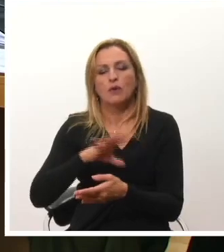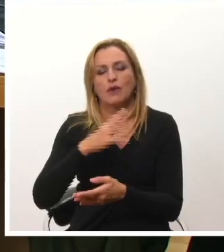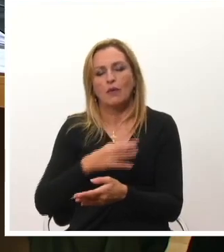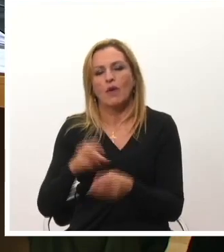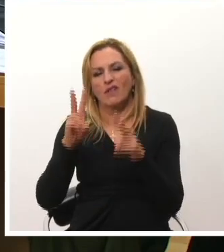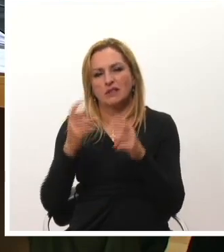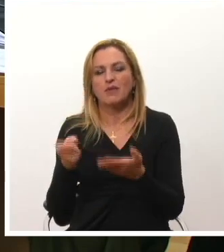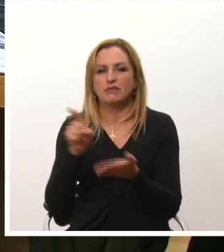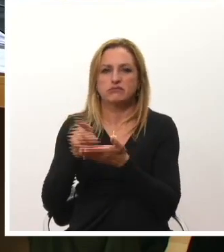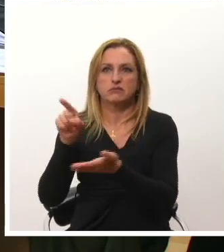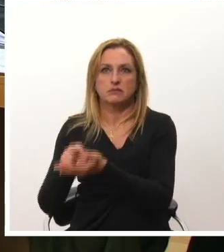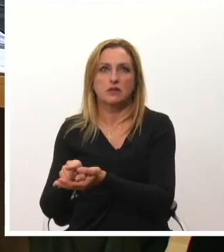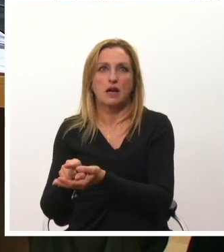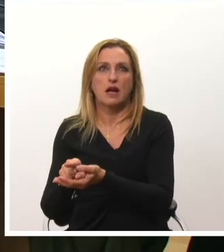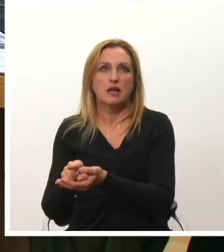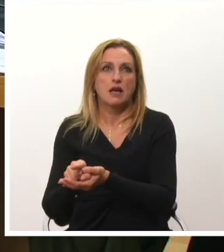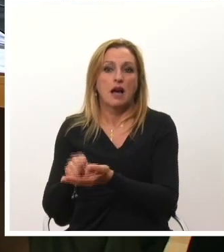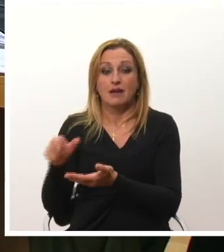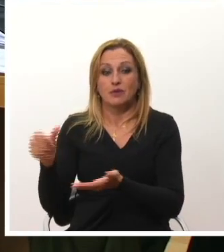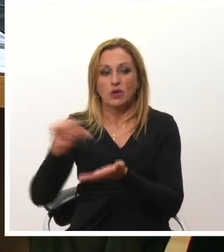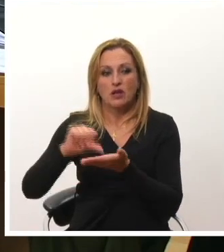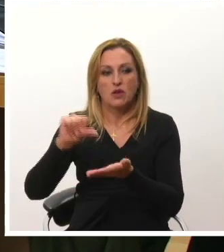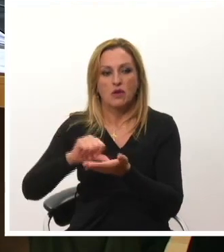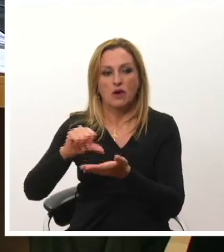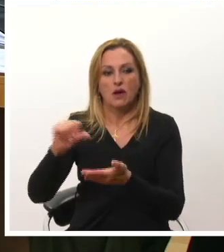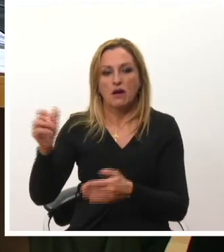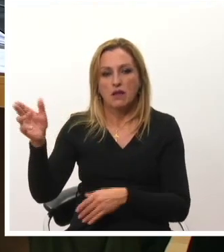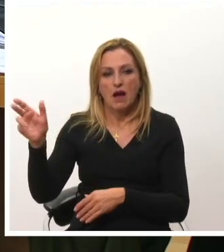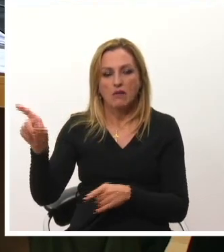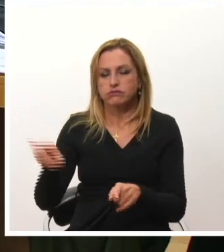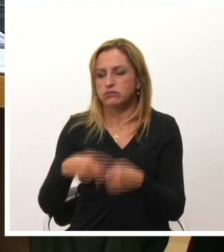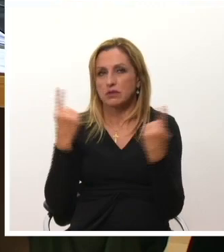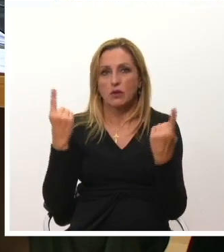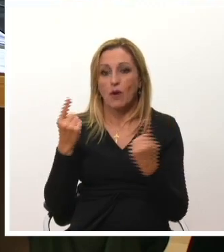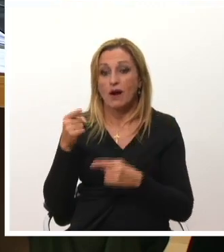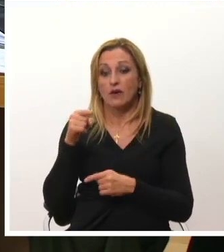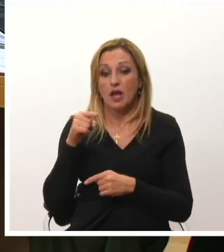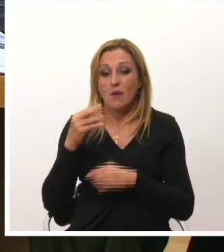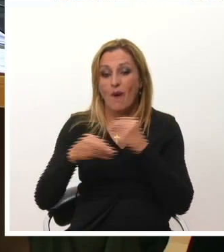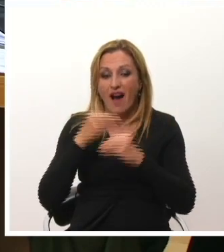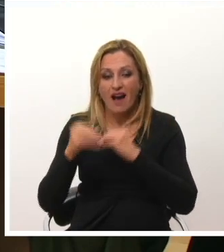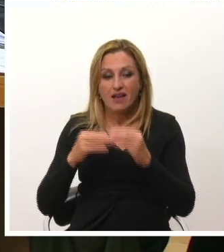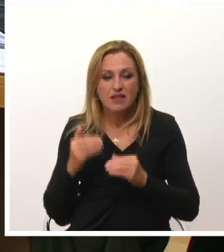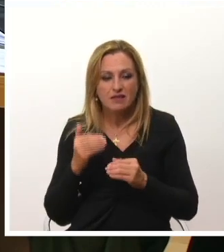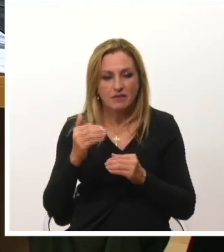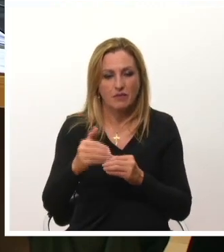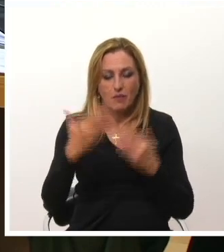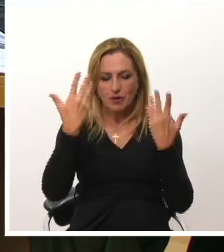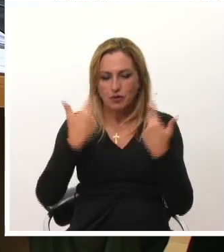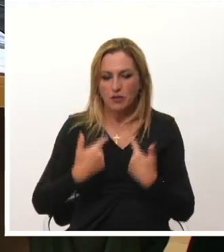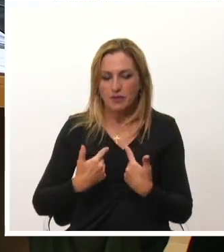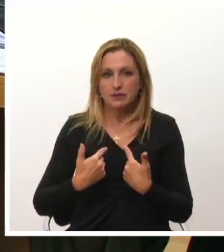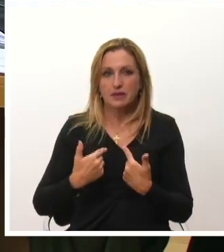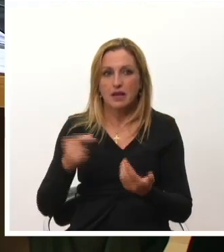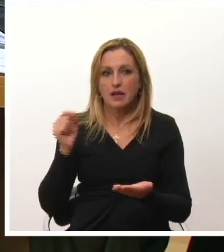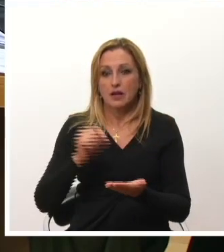La verdad es que a los ciudadanos les importa muy poco muy poco les preocupa un poco lo que vaya a hacer el gobierno personalmente cuando termine